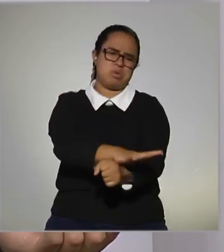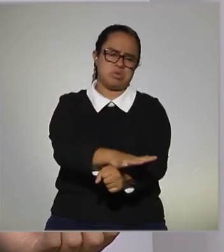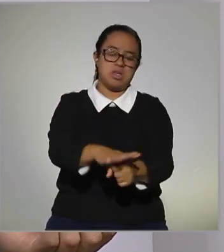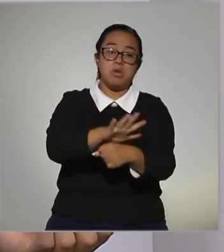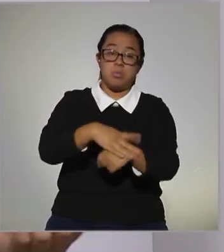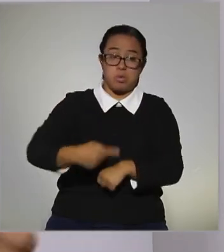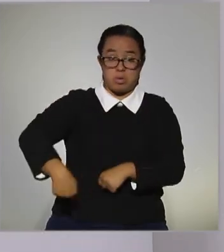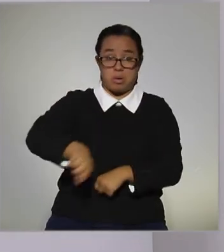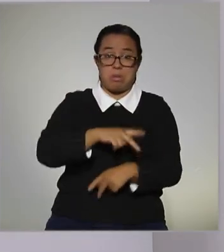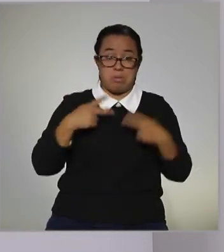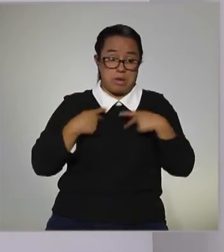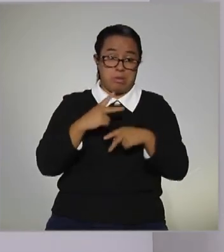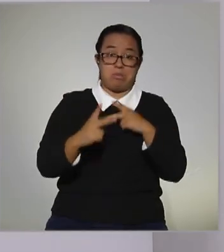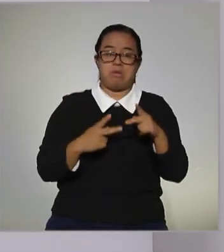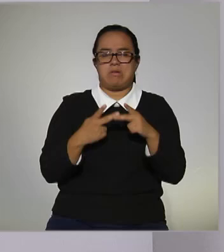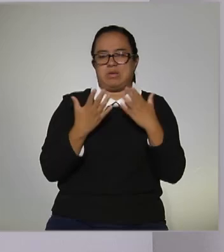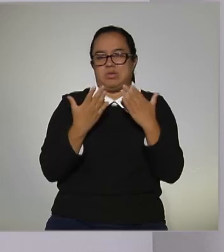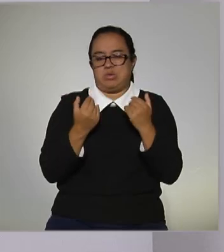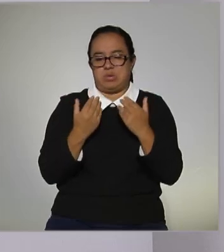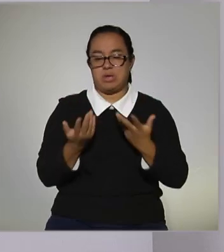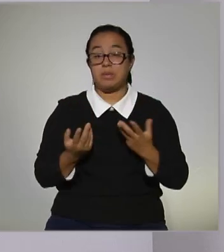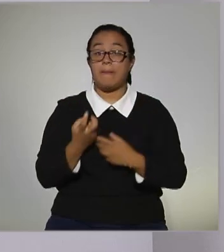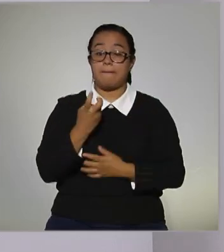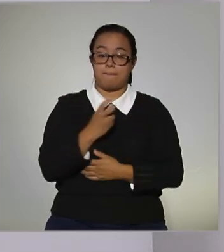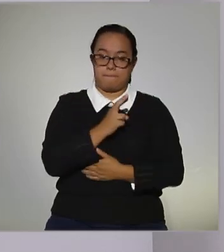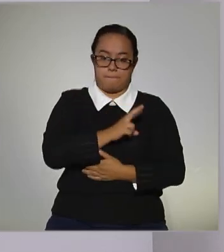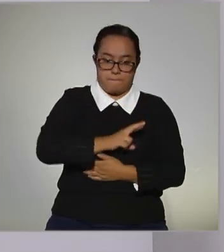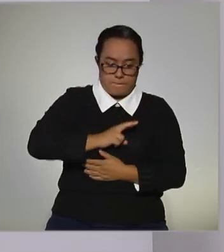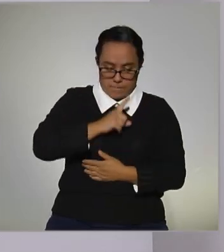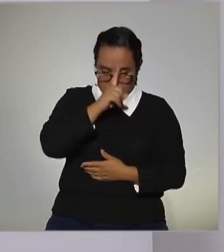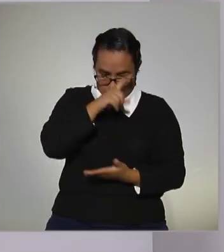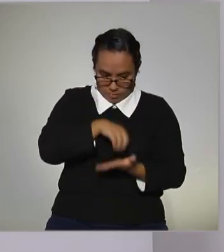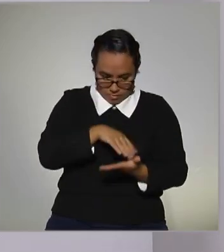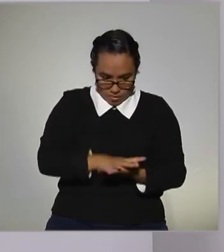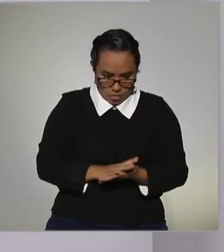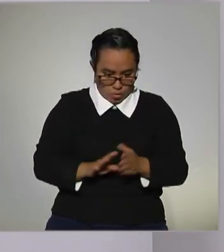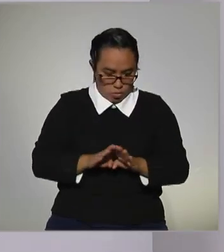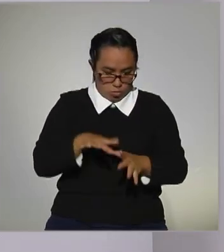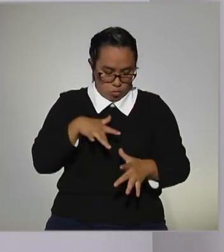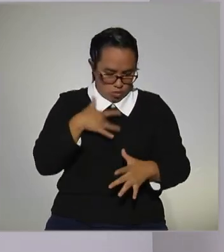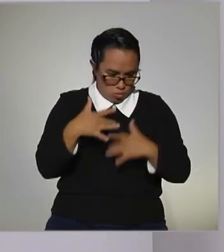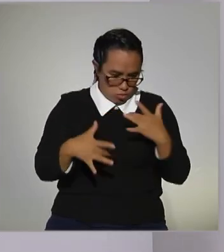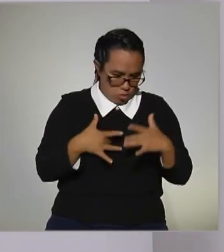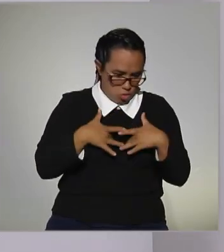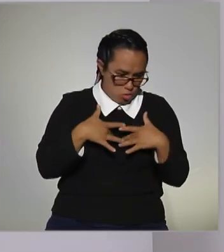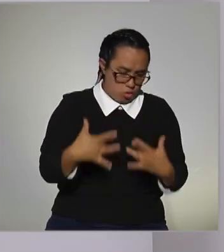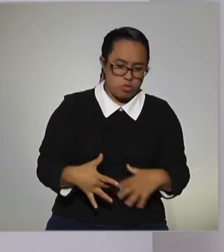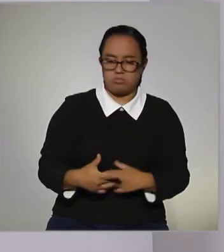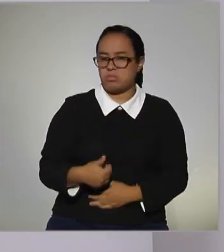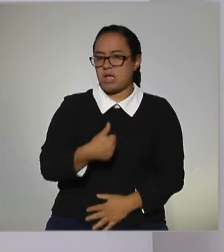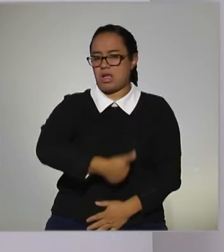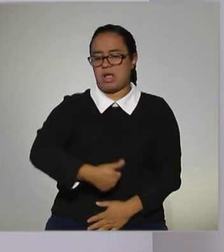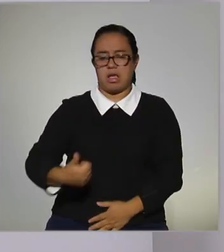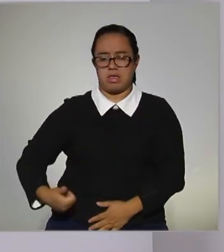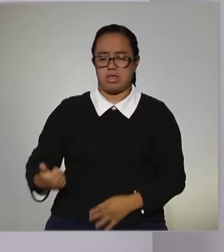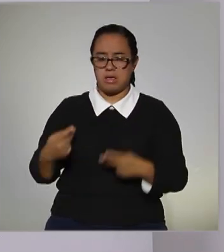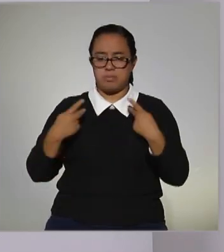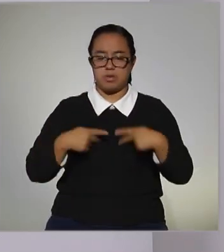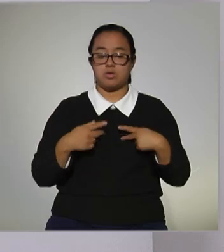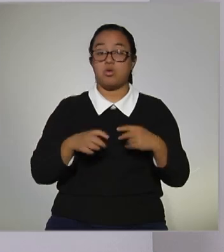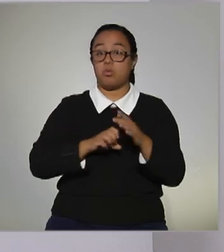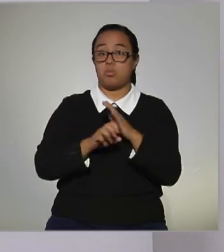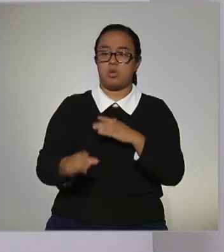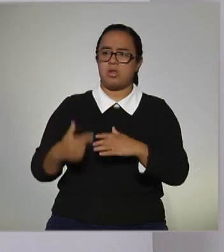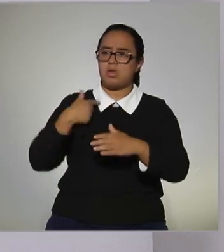somos perfectos, ¿no? Entonces, el rencor, el resentimiento, los dolores vienen de uno, ¿no? A mí me afectó